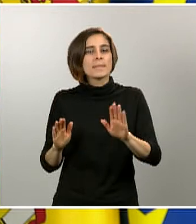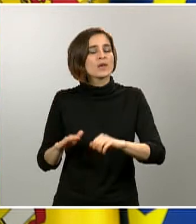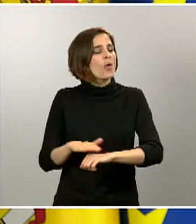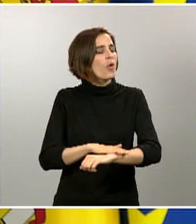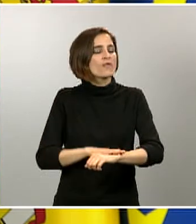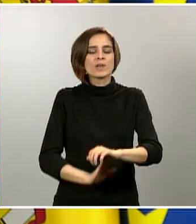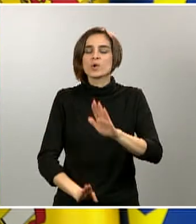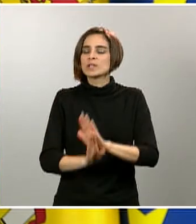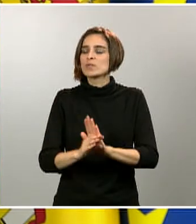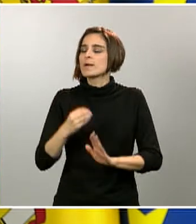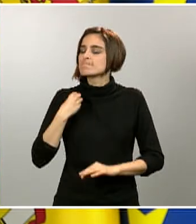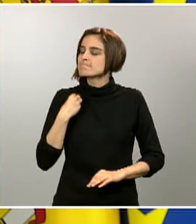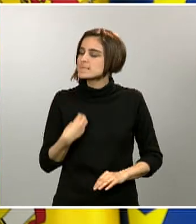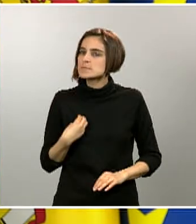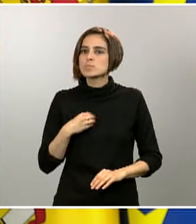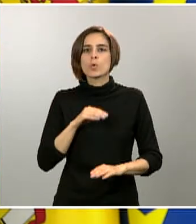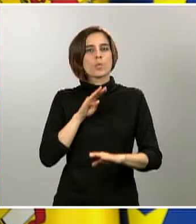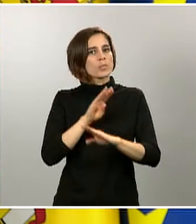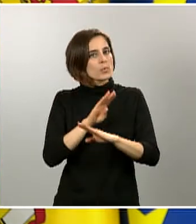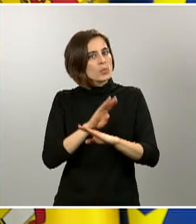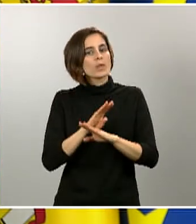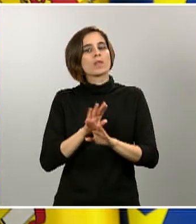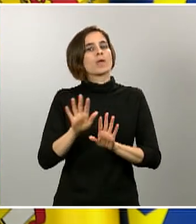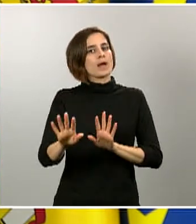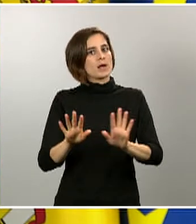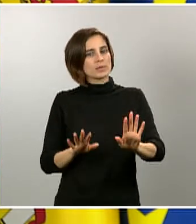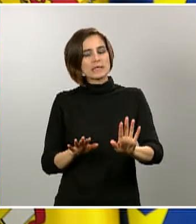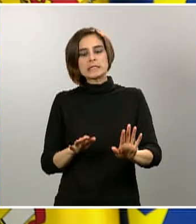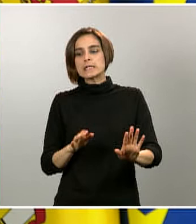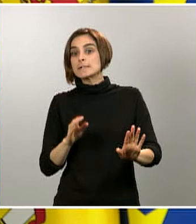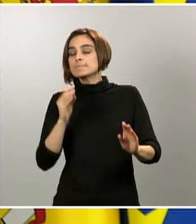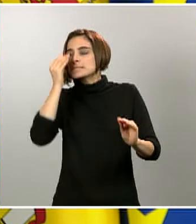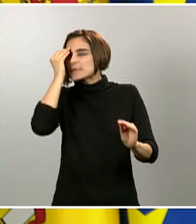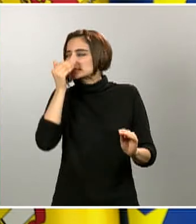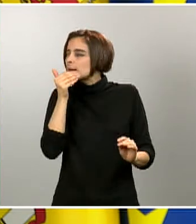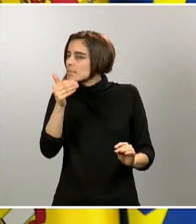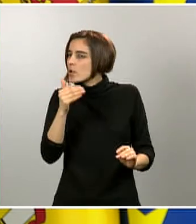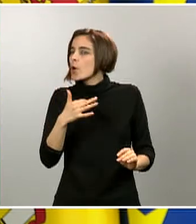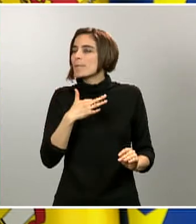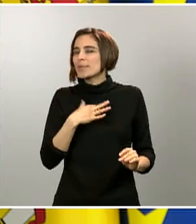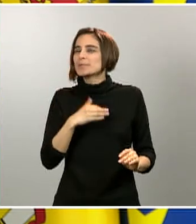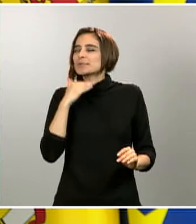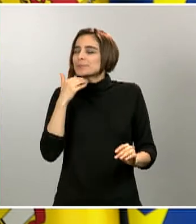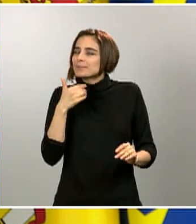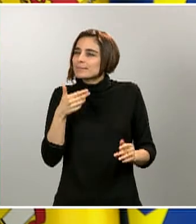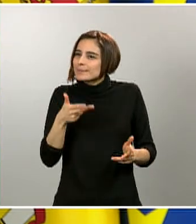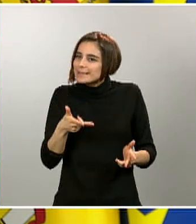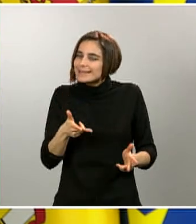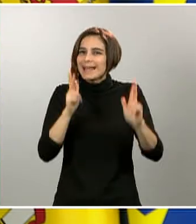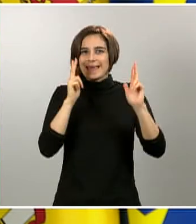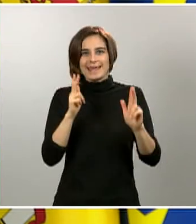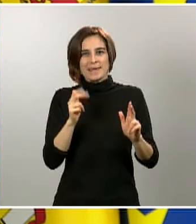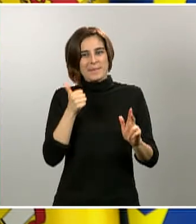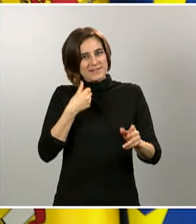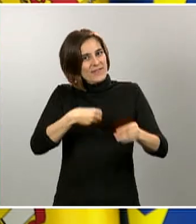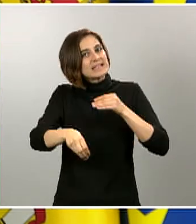cuanto veamos posible adoptar alguna medida más permisiva en este sentido o en algún otro, lo haremos, pero vamos a actuar siempre